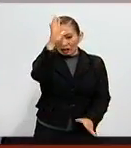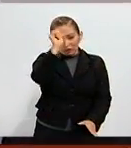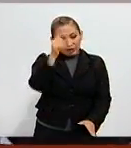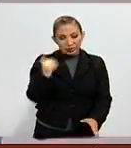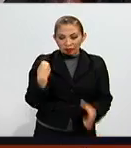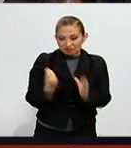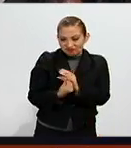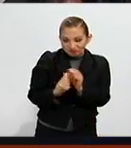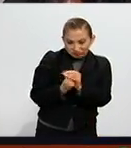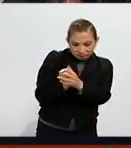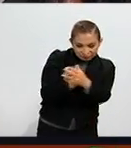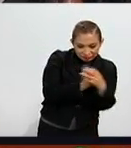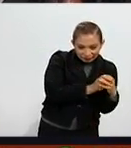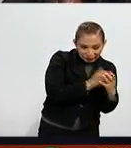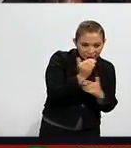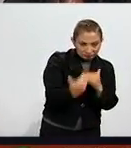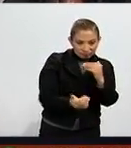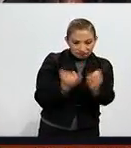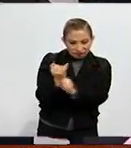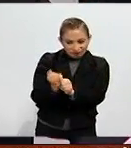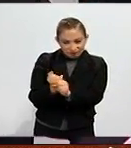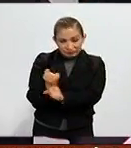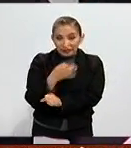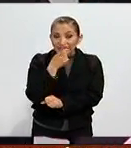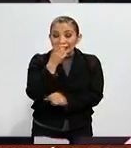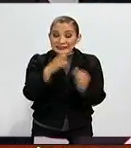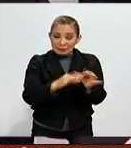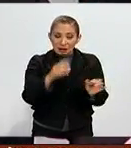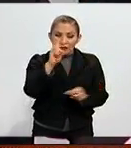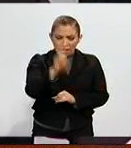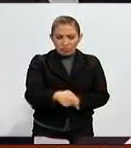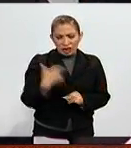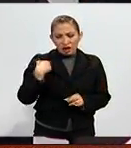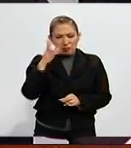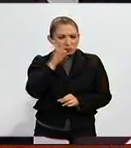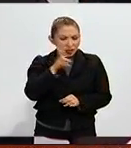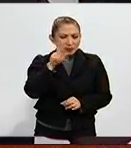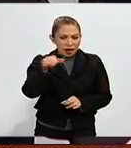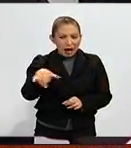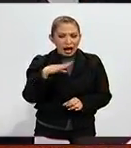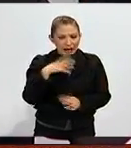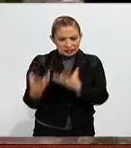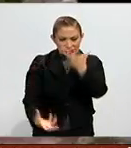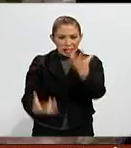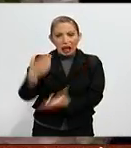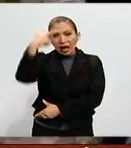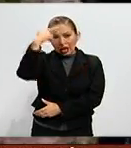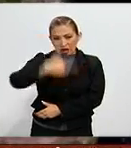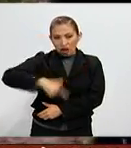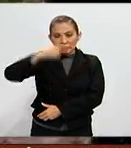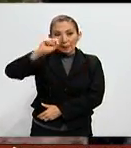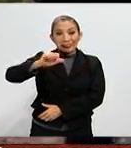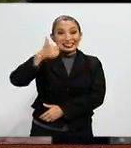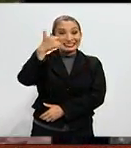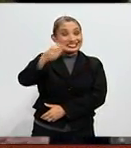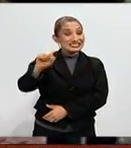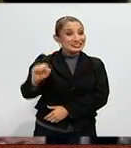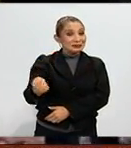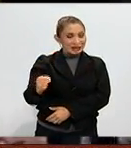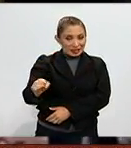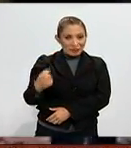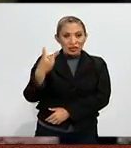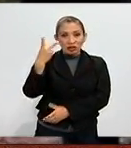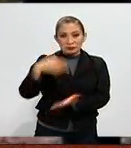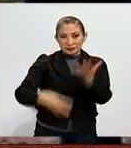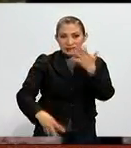de confidencialidad del proceso. Explicaron que si bien el estudio demuestra que sí hubo un incendio la noche del 26 de septiembre